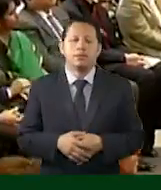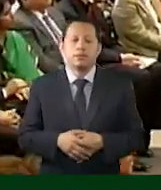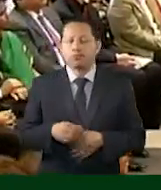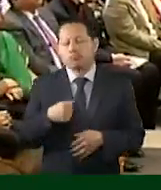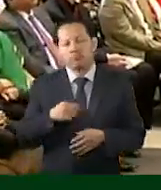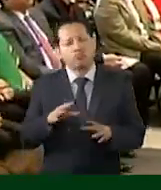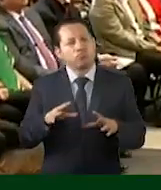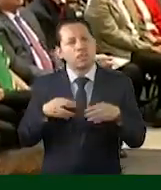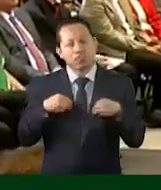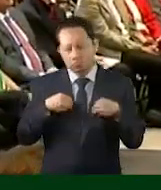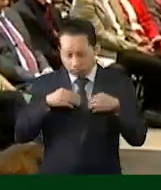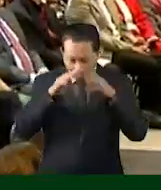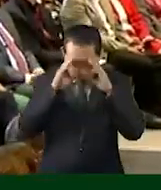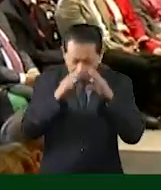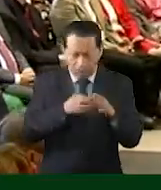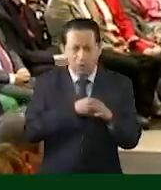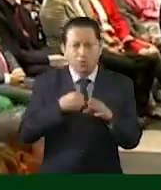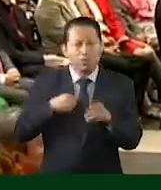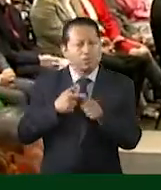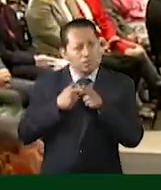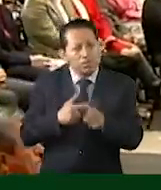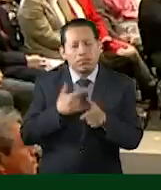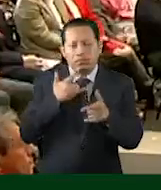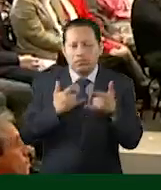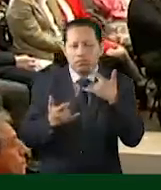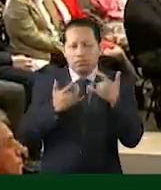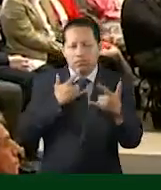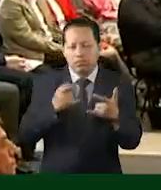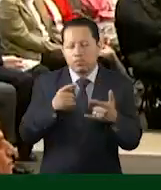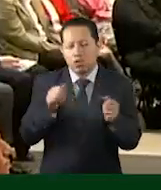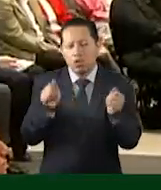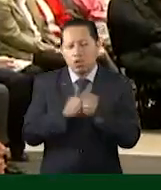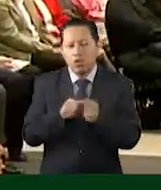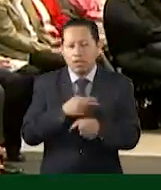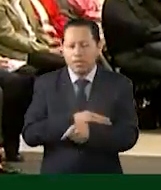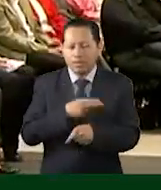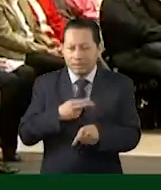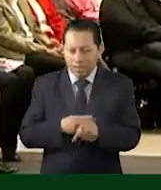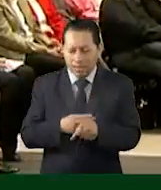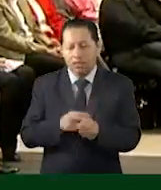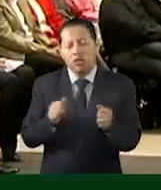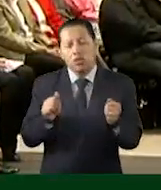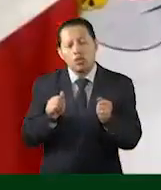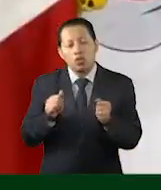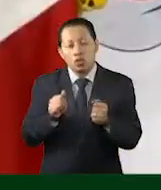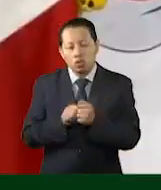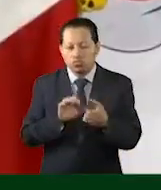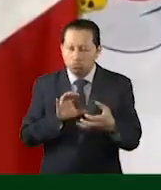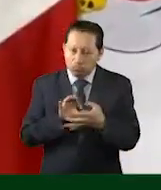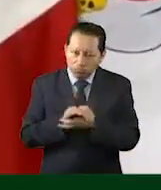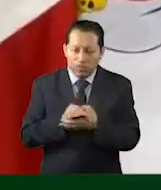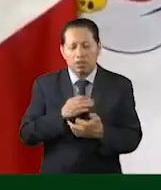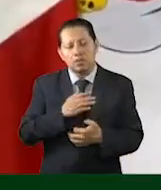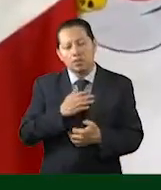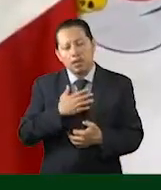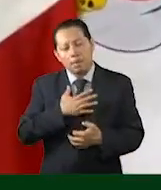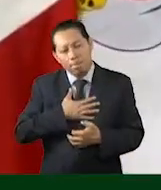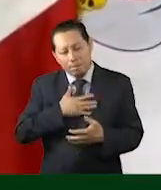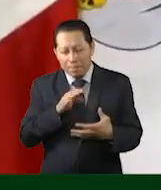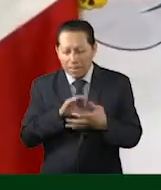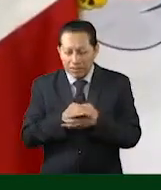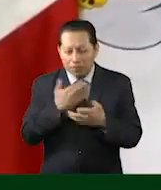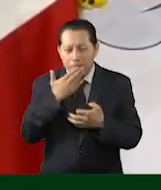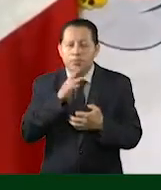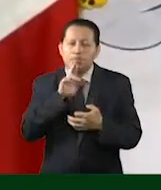el compromiso de seguir luchando con honestidad, congruencia y pasión por dar